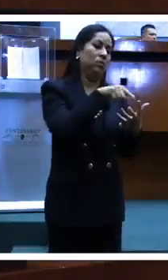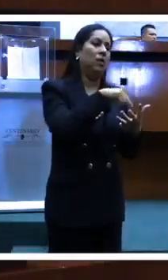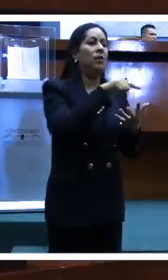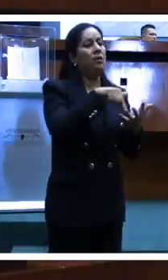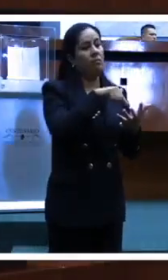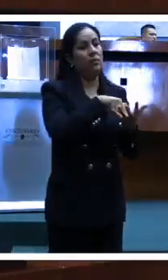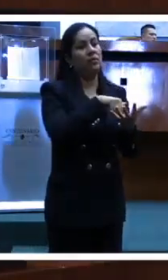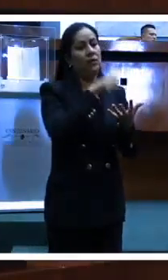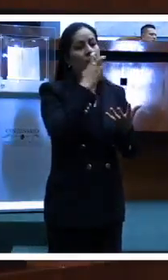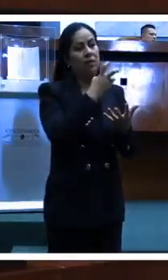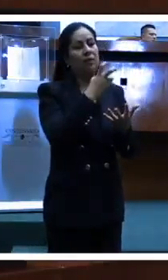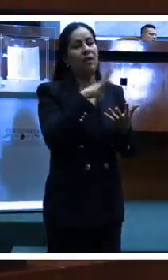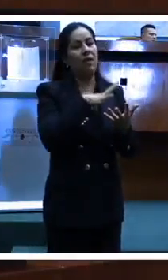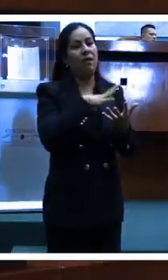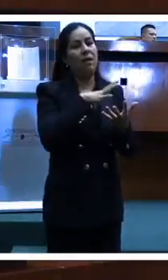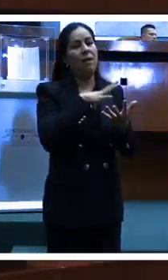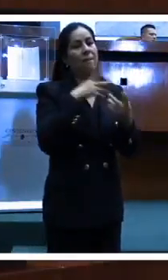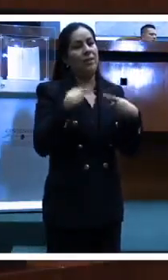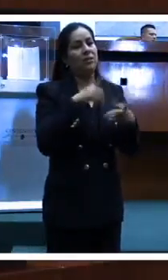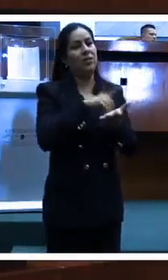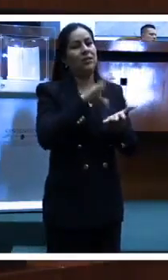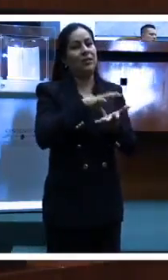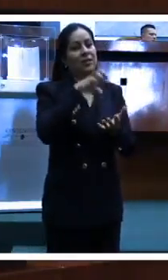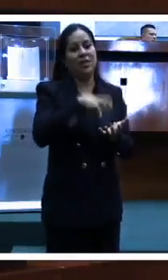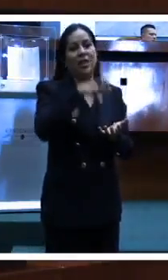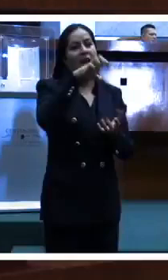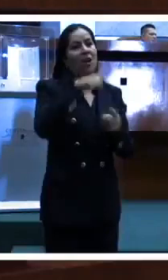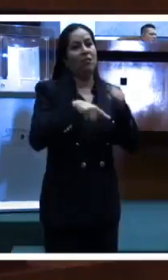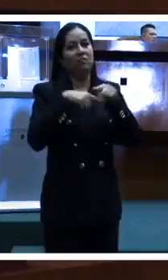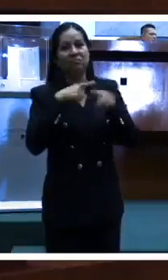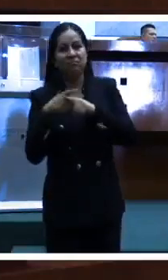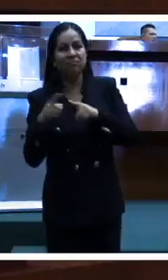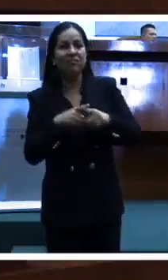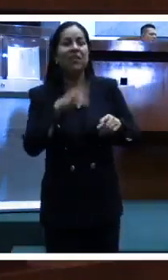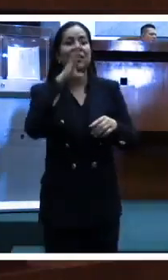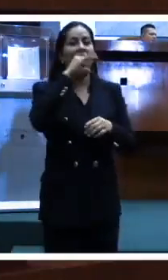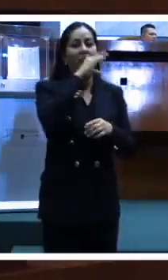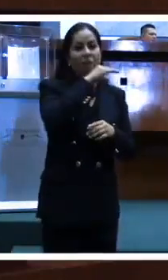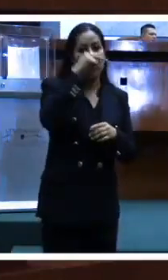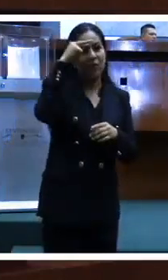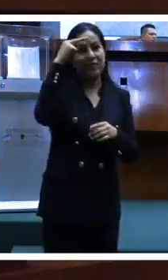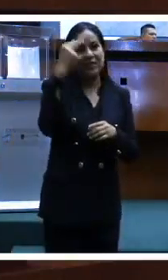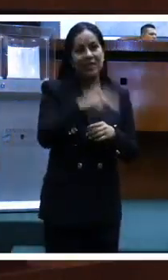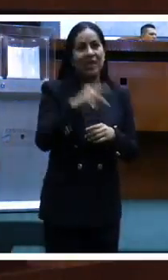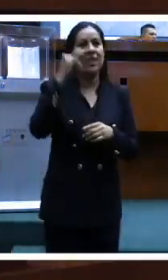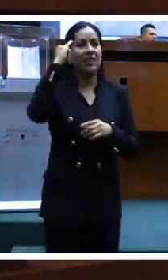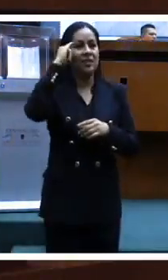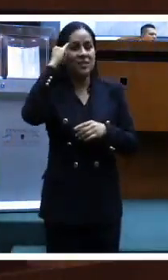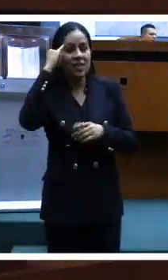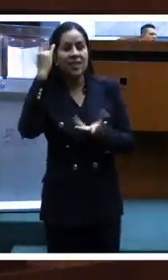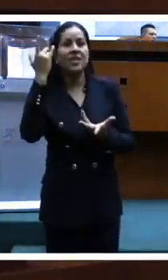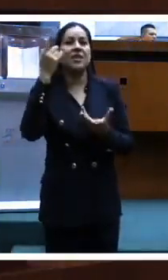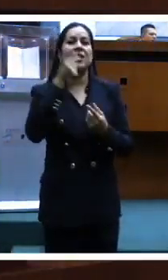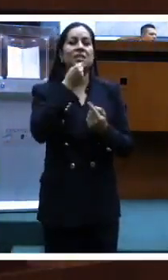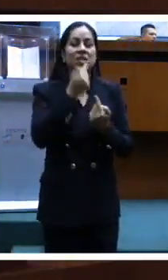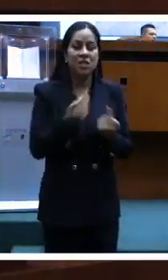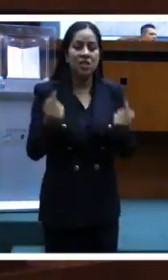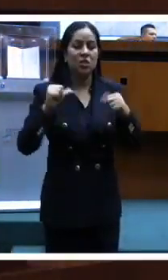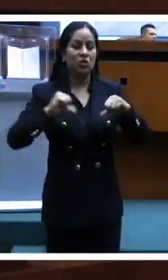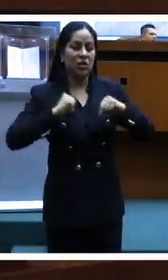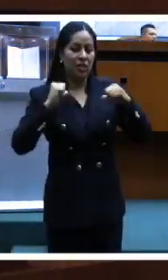con discapacidad de todas las edades, afrodescendientes de pueblos originarios, indígenas, niñas,